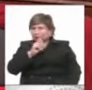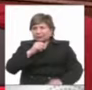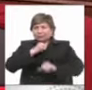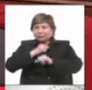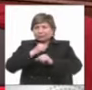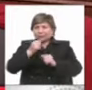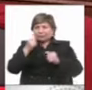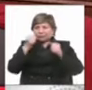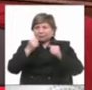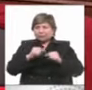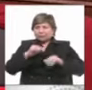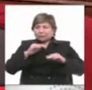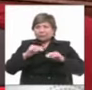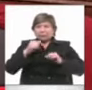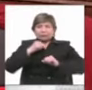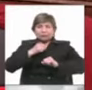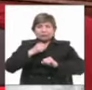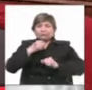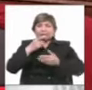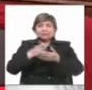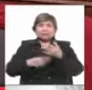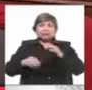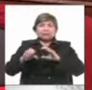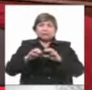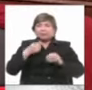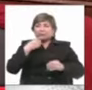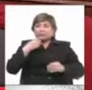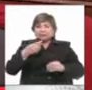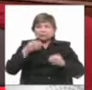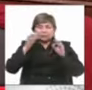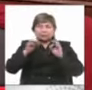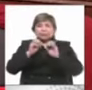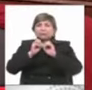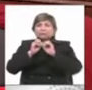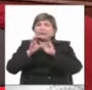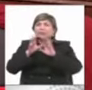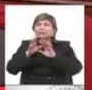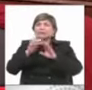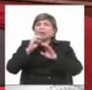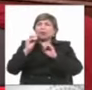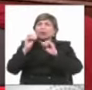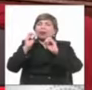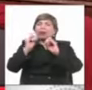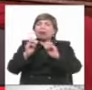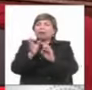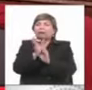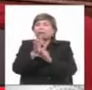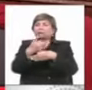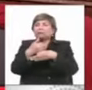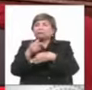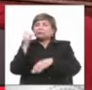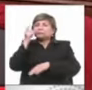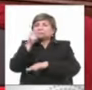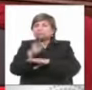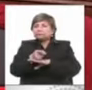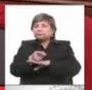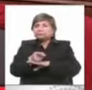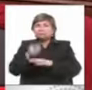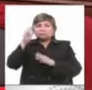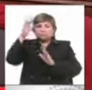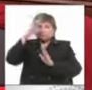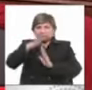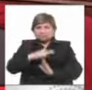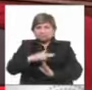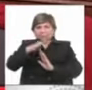de equilibrio de poderes. Lo que se está haciendo, presidenta, y lo decimos de manera clara, se está instalando una forma de dictadura parlamentaria para aplastar